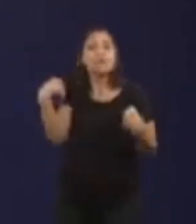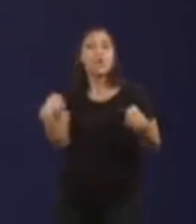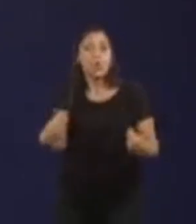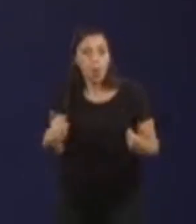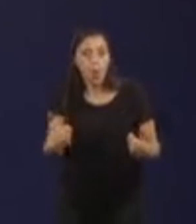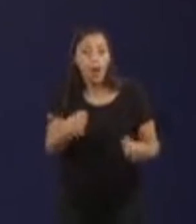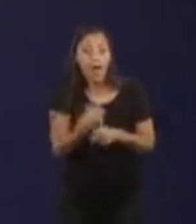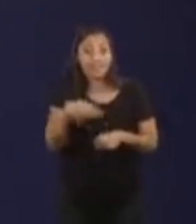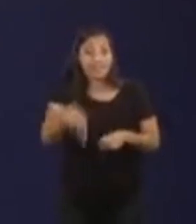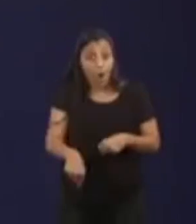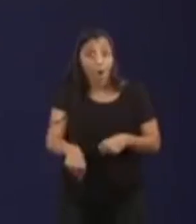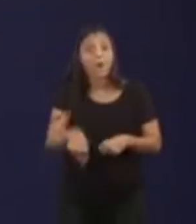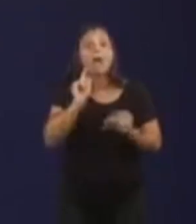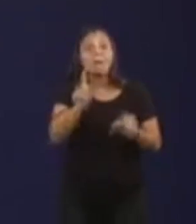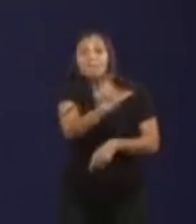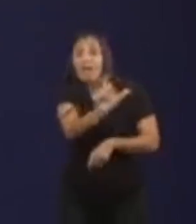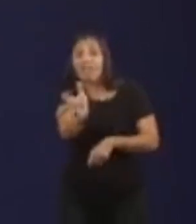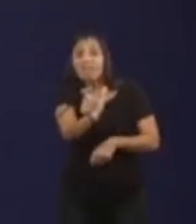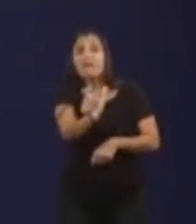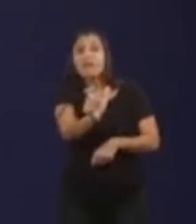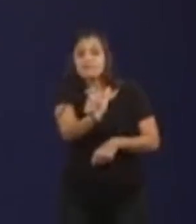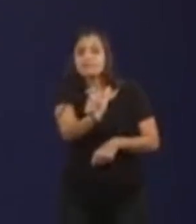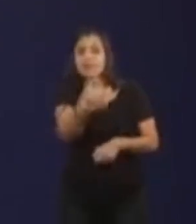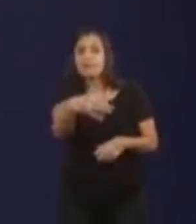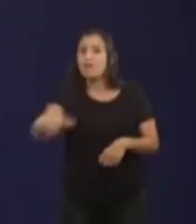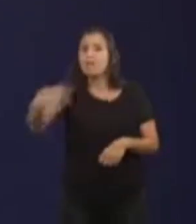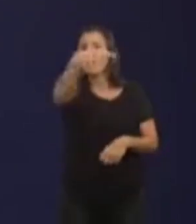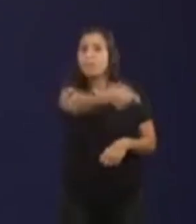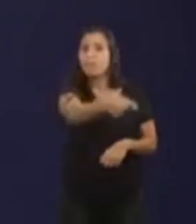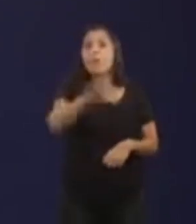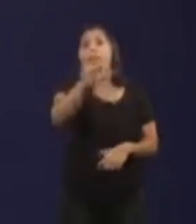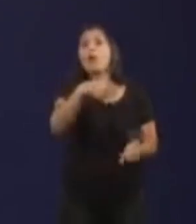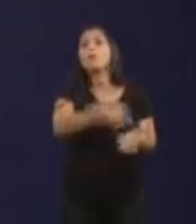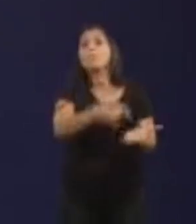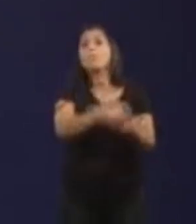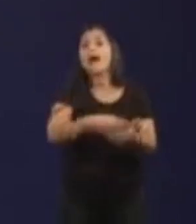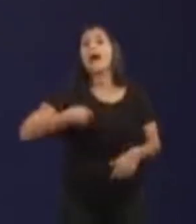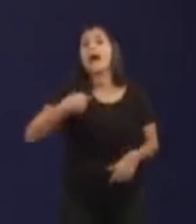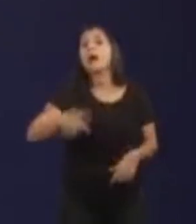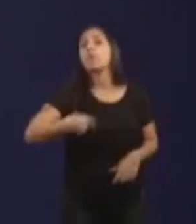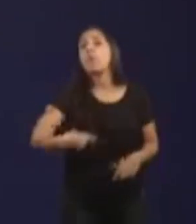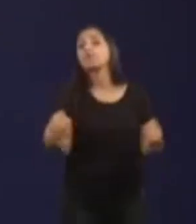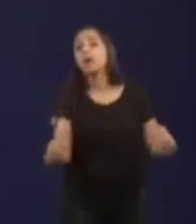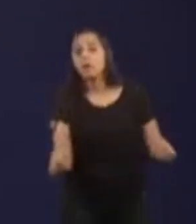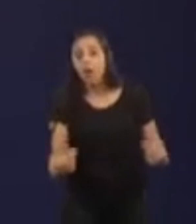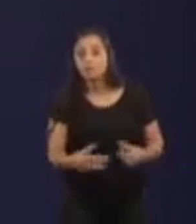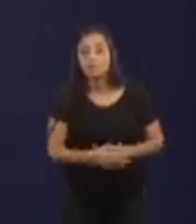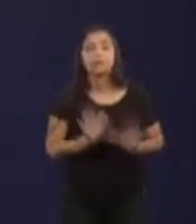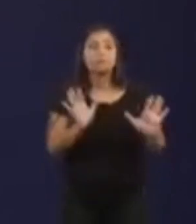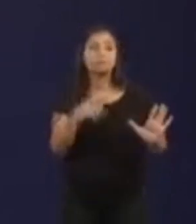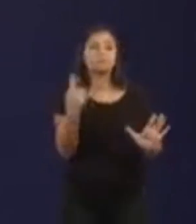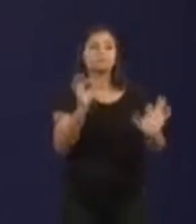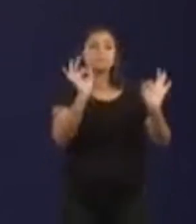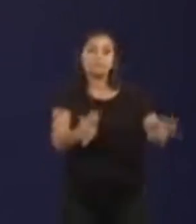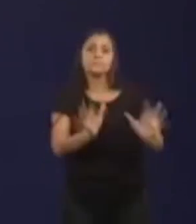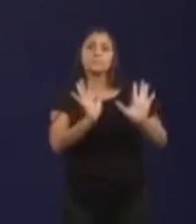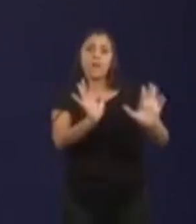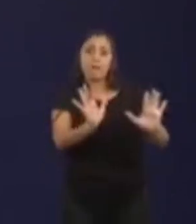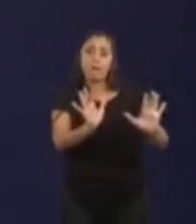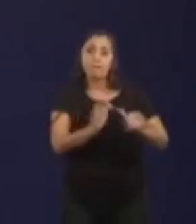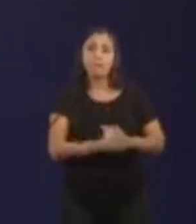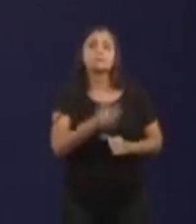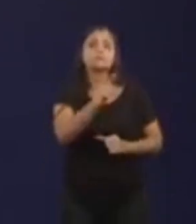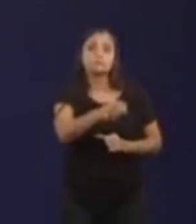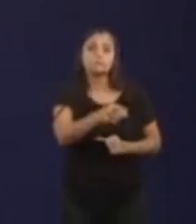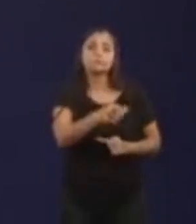el ipc hasta aquí y ver en tal caso Cuál es la cuota que pagarán entendemos que va a ser una